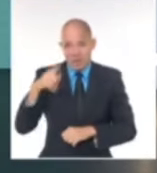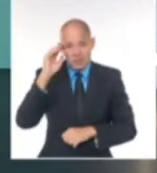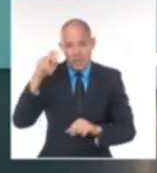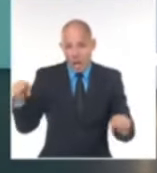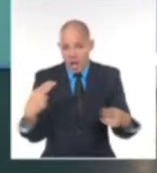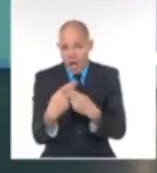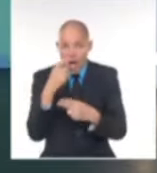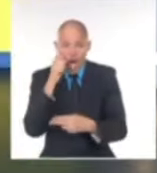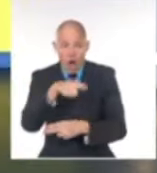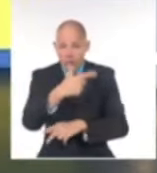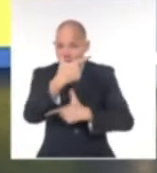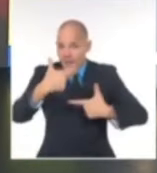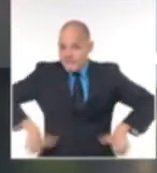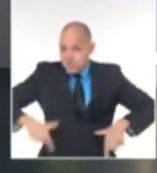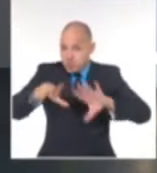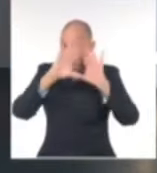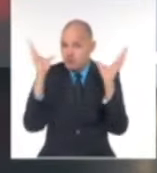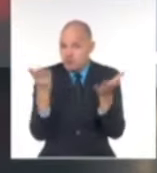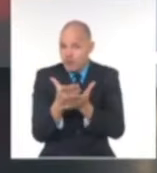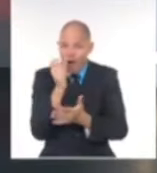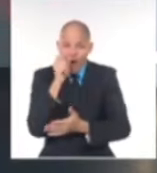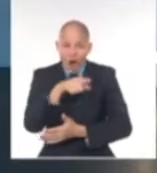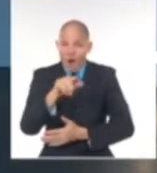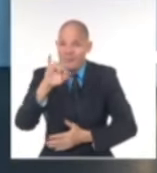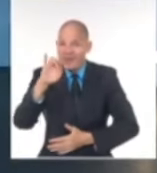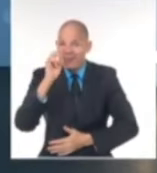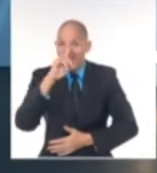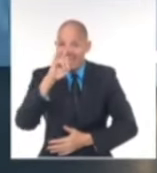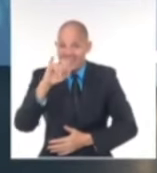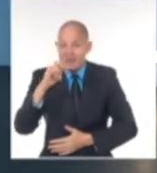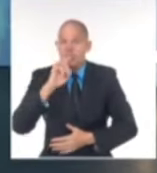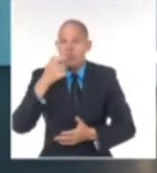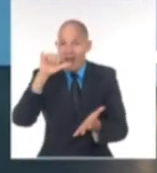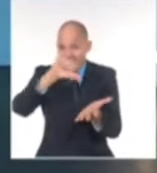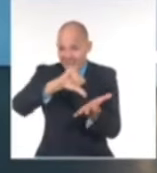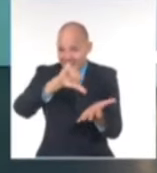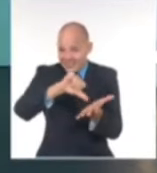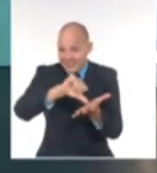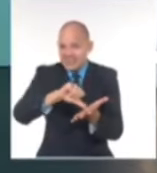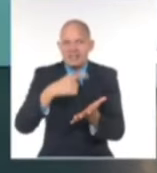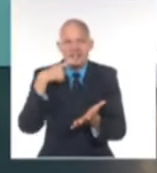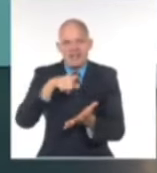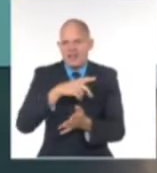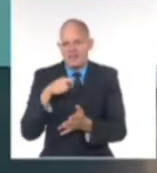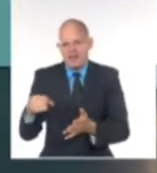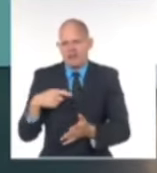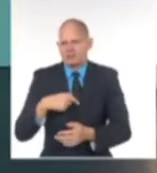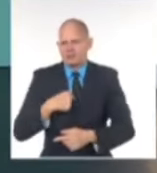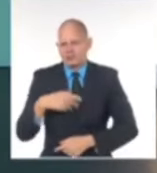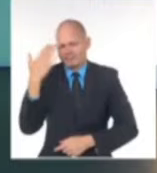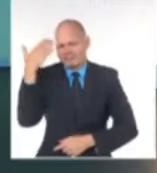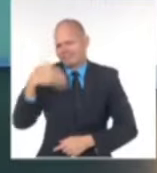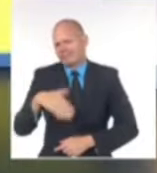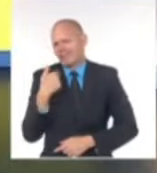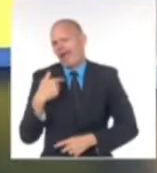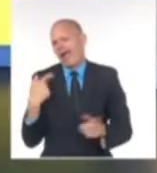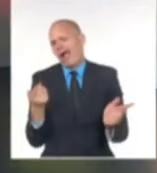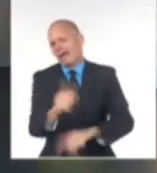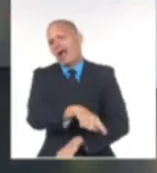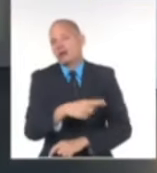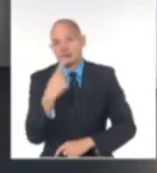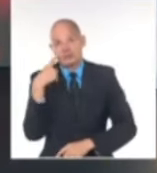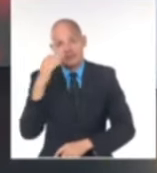iraní. Puso todo su estilo y su carácter en París para de manera espectacular clasificarse a la discusión del título en